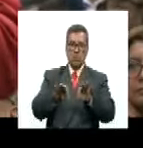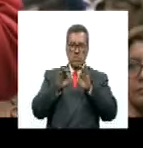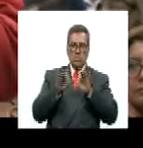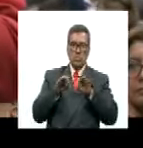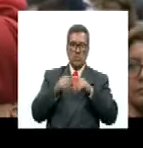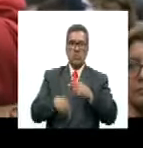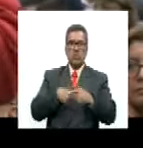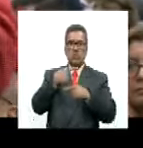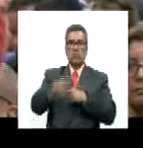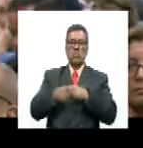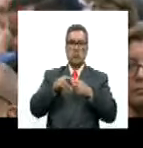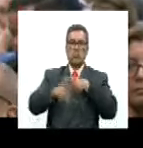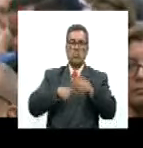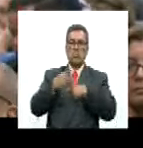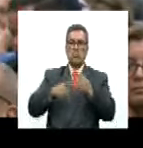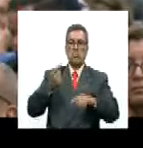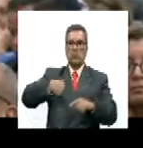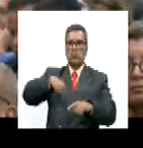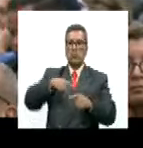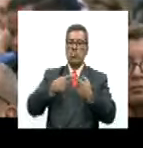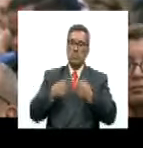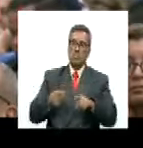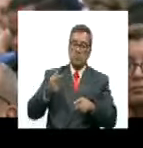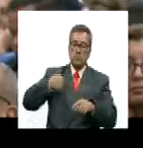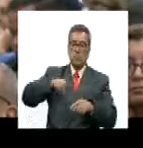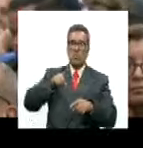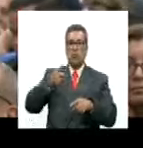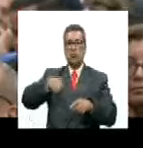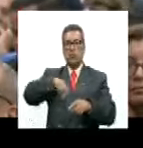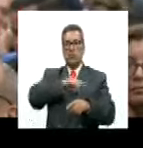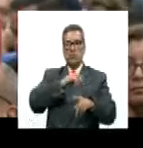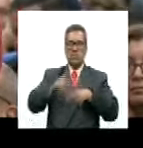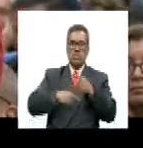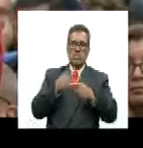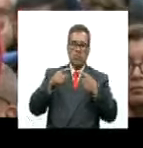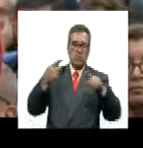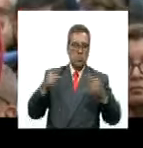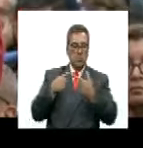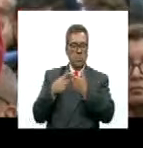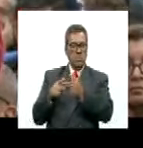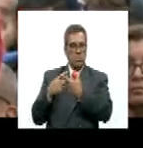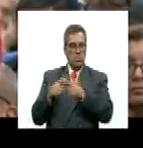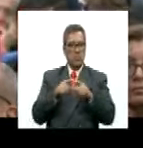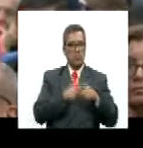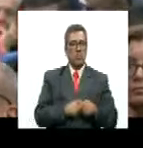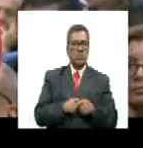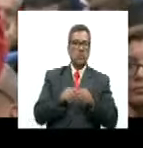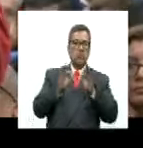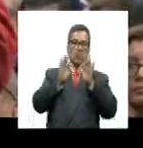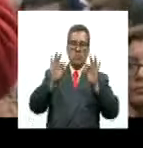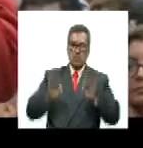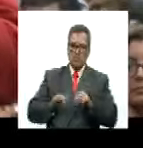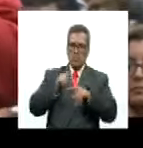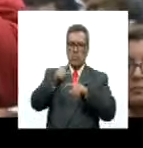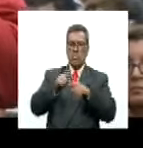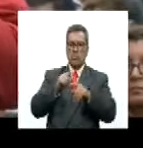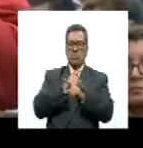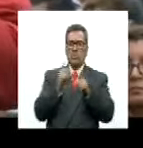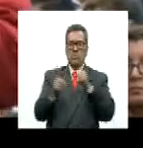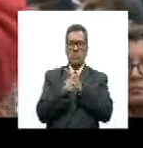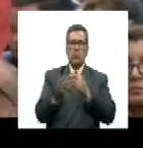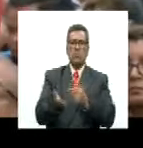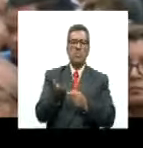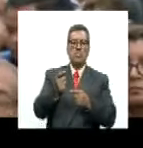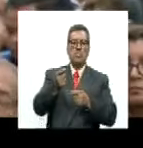Más allá del desarrollo que tenemos nosotros planteado, un modelo de desarrollo diversificado, un modelo de desarrollo que sustituye